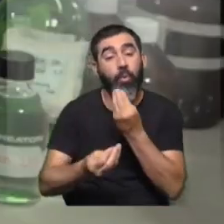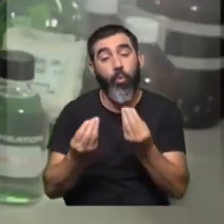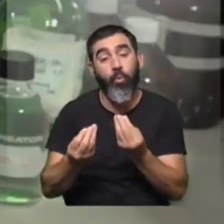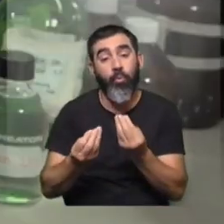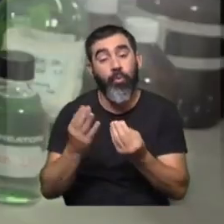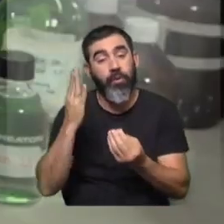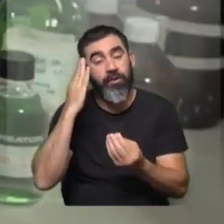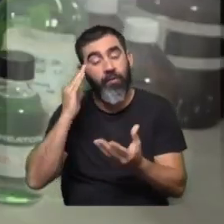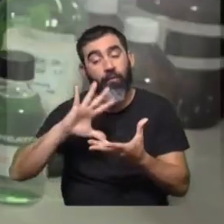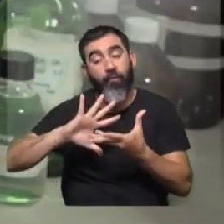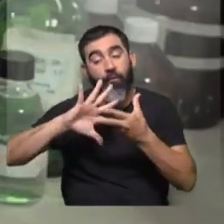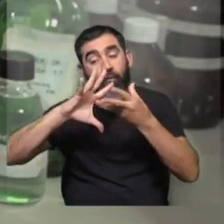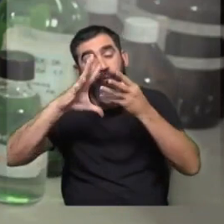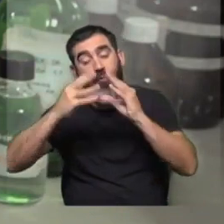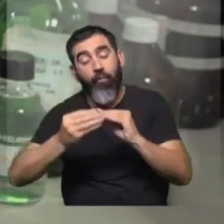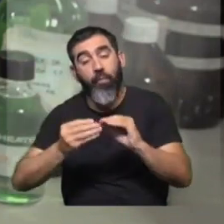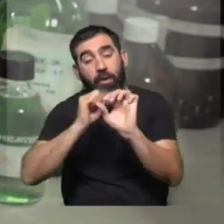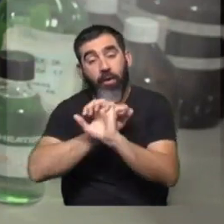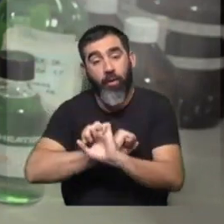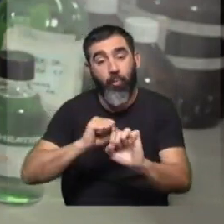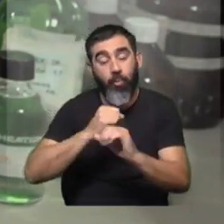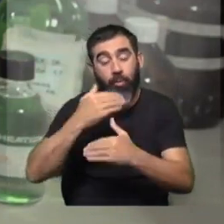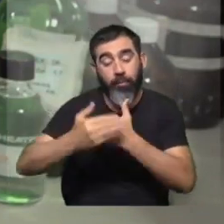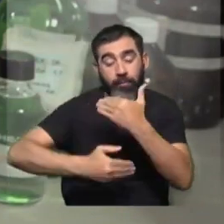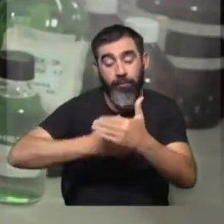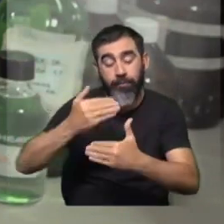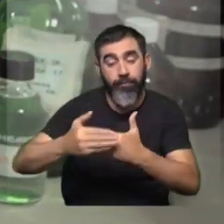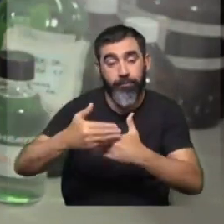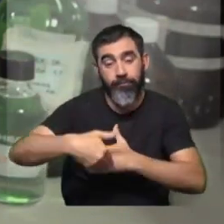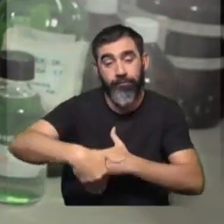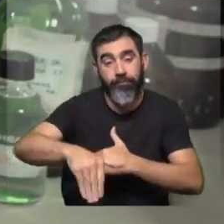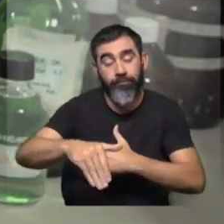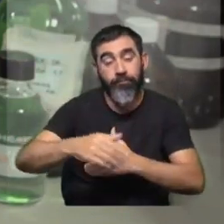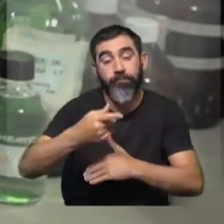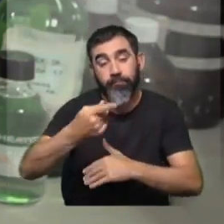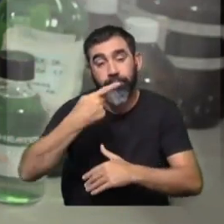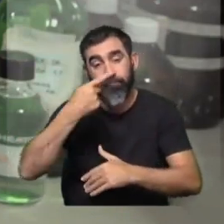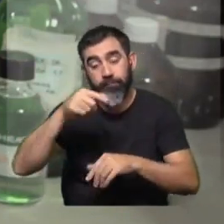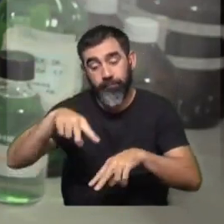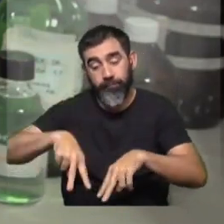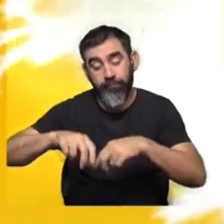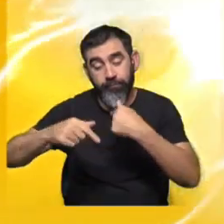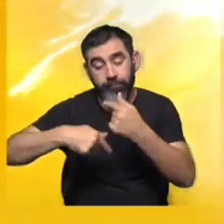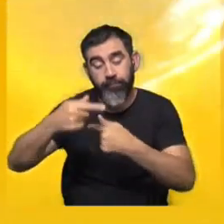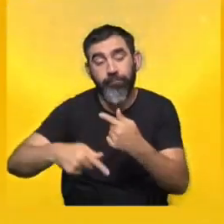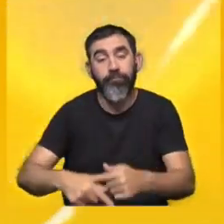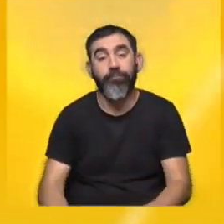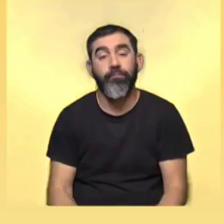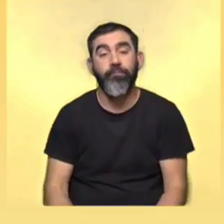estos mecanismos que pueden llegar a estar actuando, que es lo interesante de seguir investigando esto.